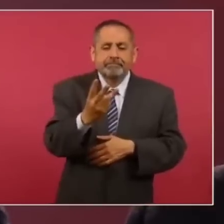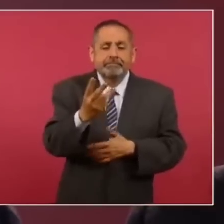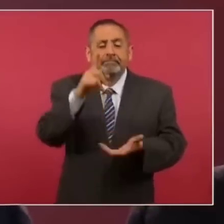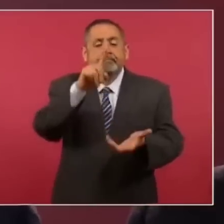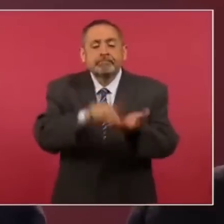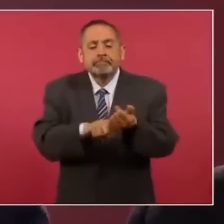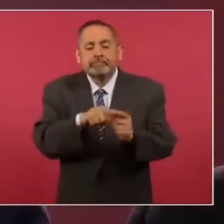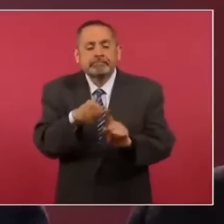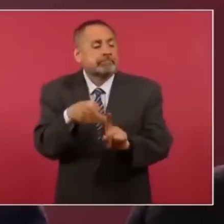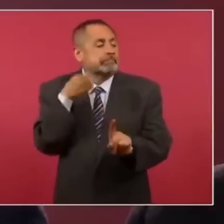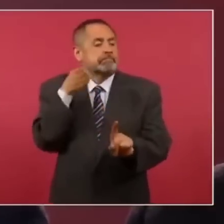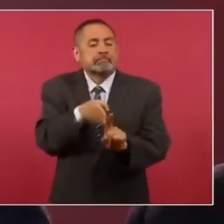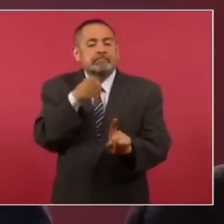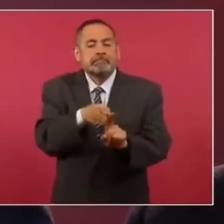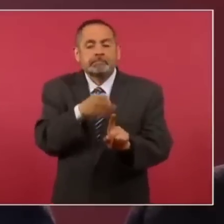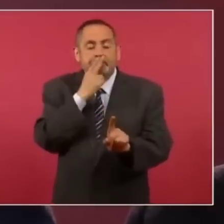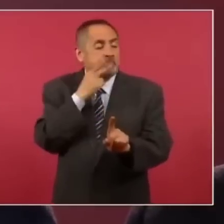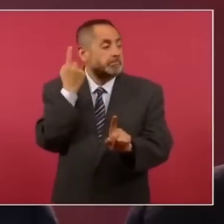dedicatoria.